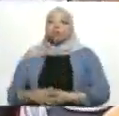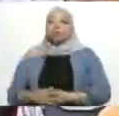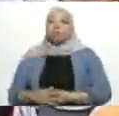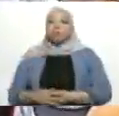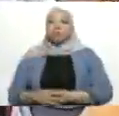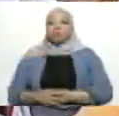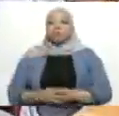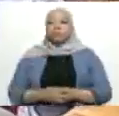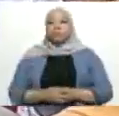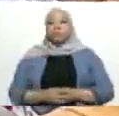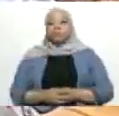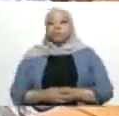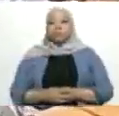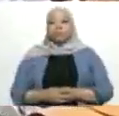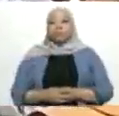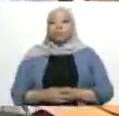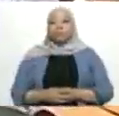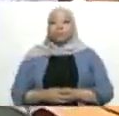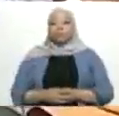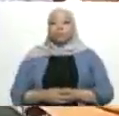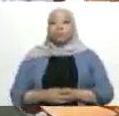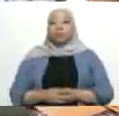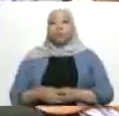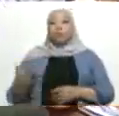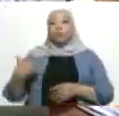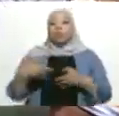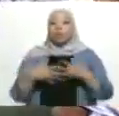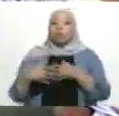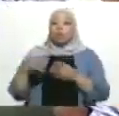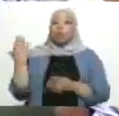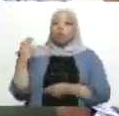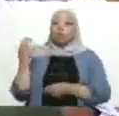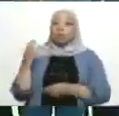Freddy hablaba de la oligarquía colombiana.